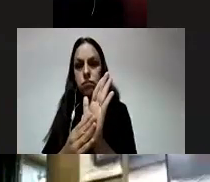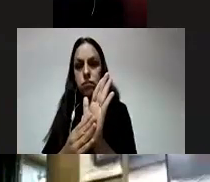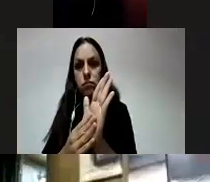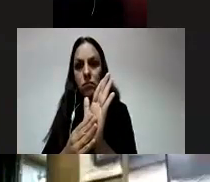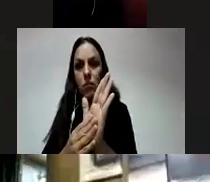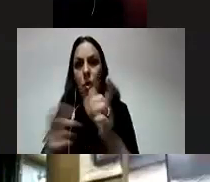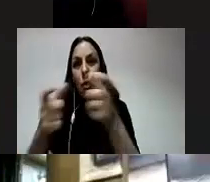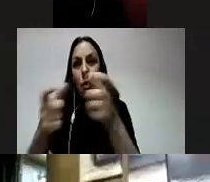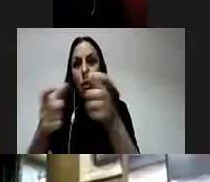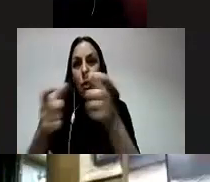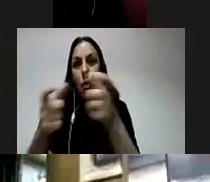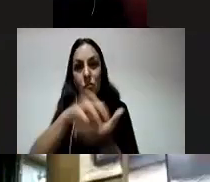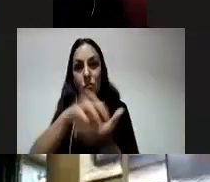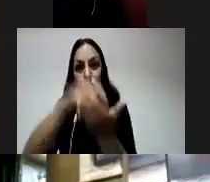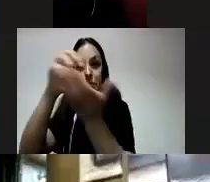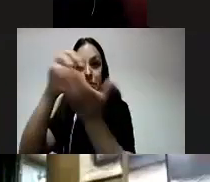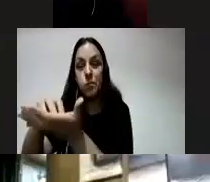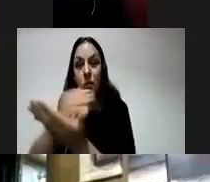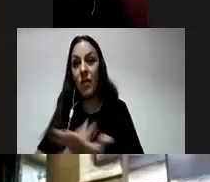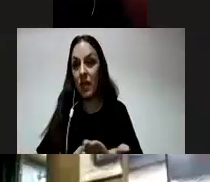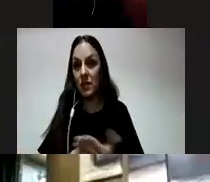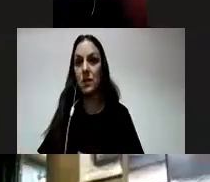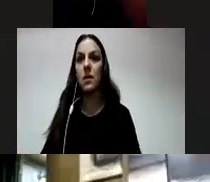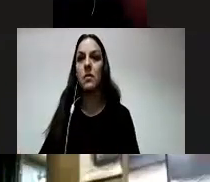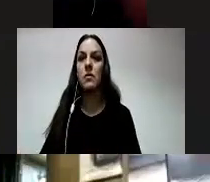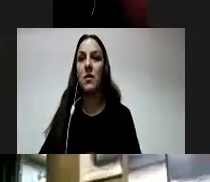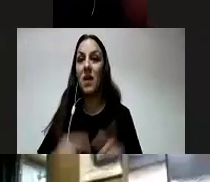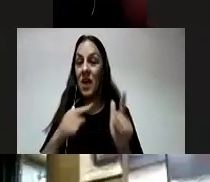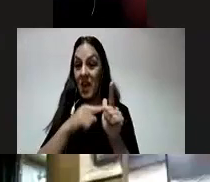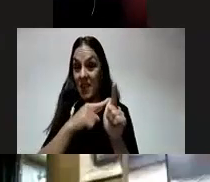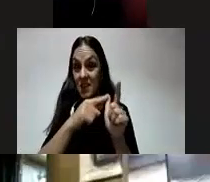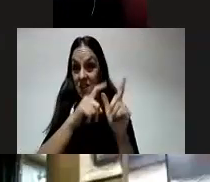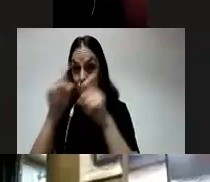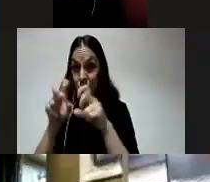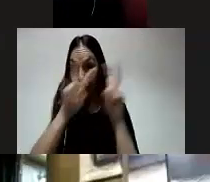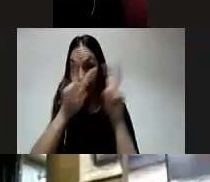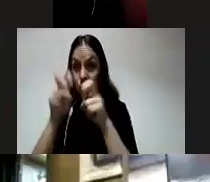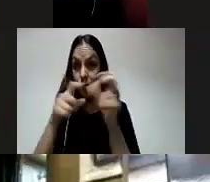La razonabilidad es la que puede llegar a